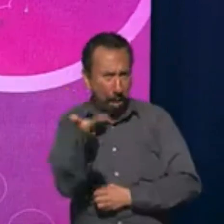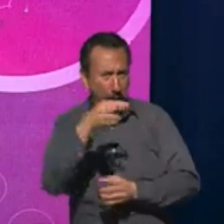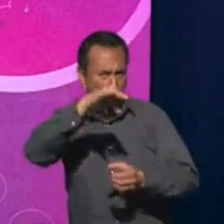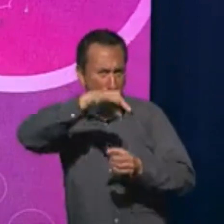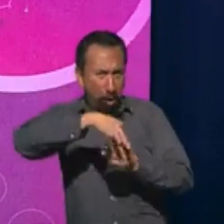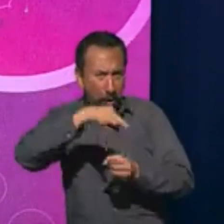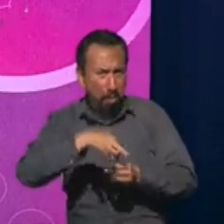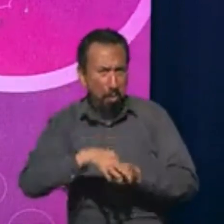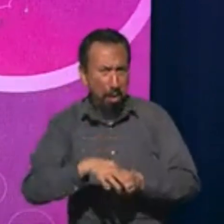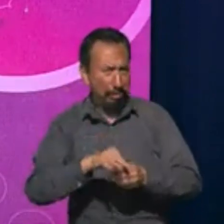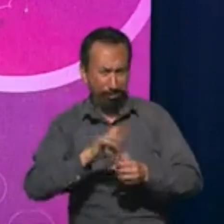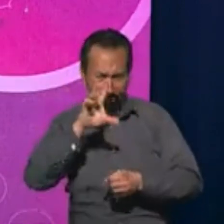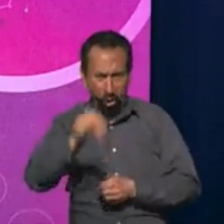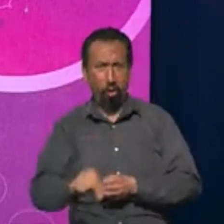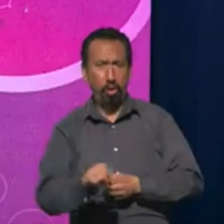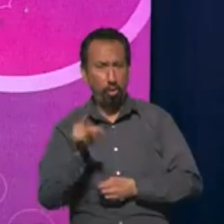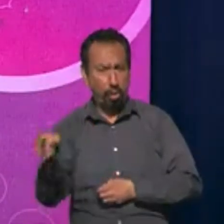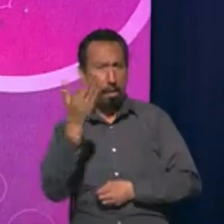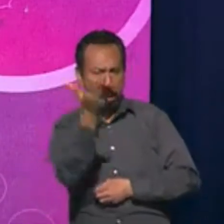debería de pedir